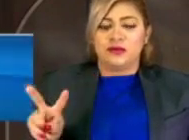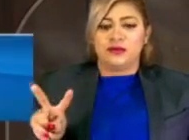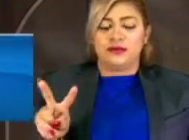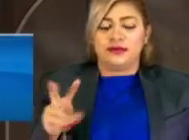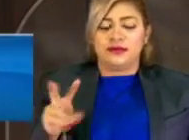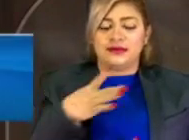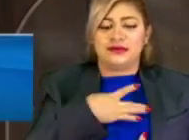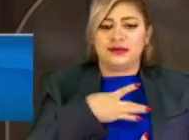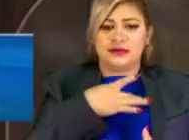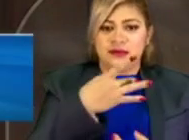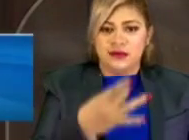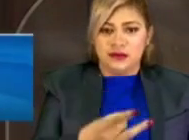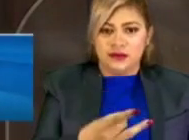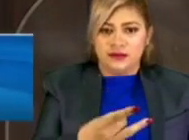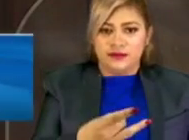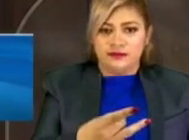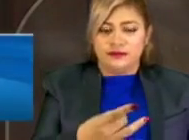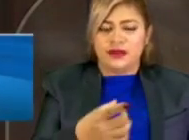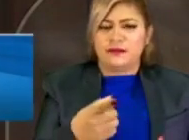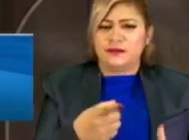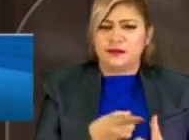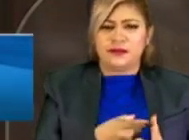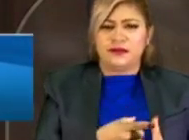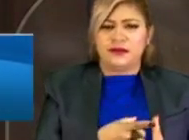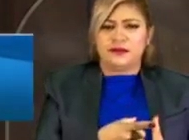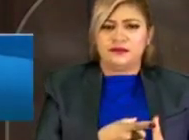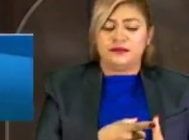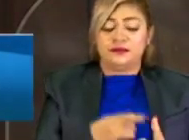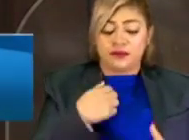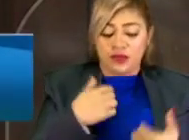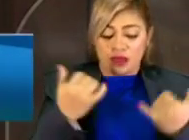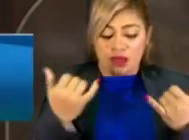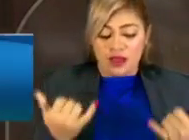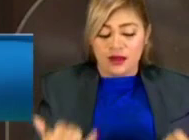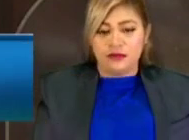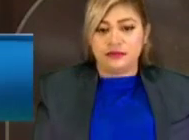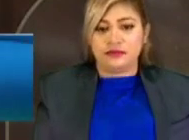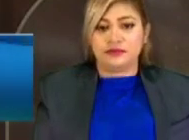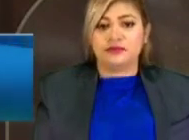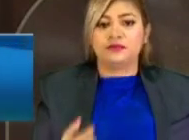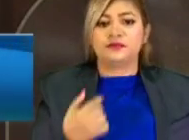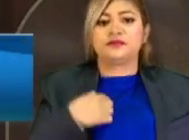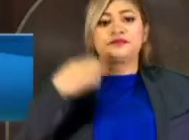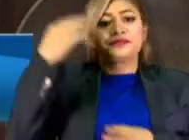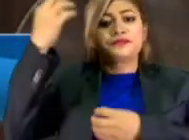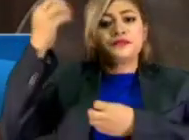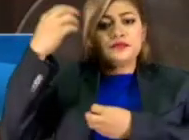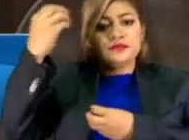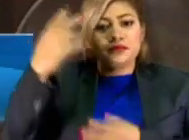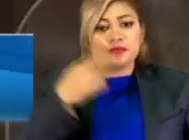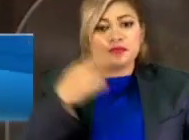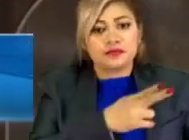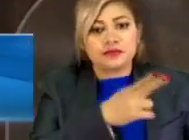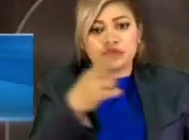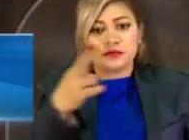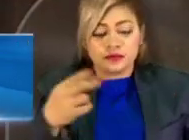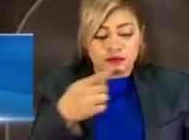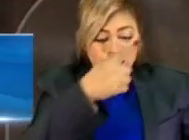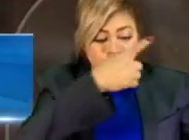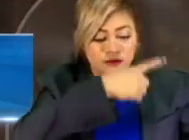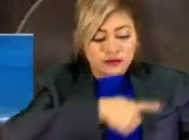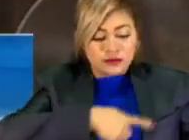Hoy me corresponde rendir el informe a la Nación que contempla los últimos 6 meses del